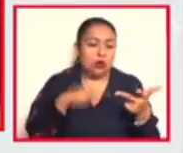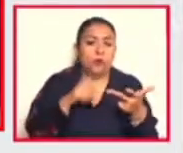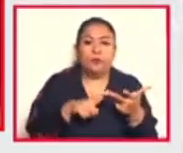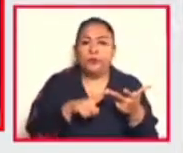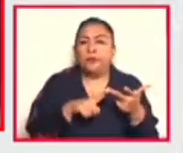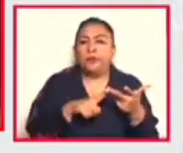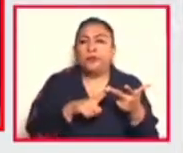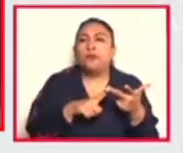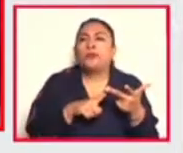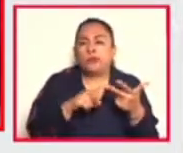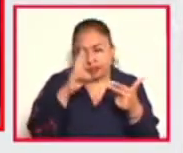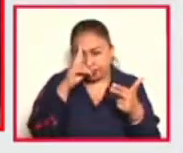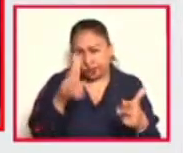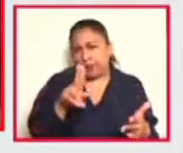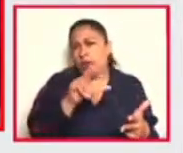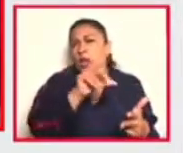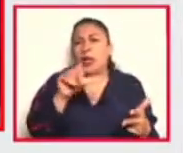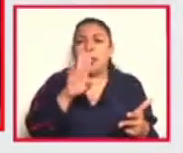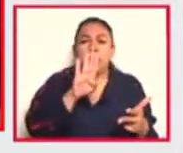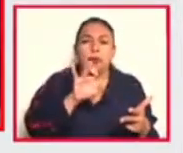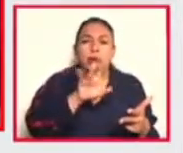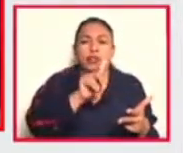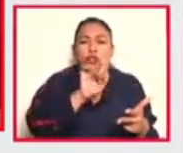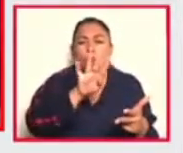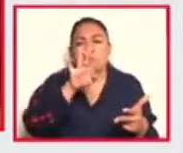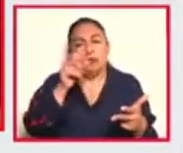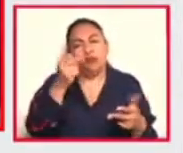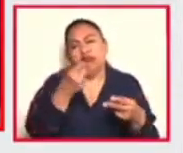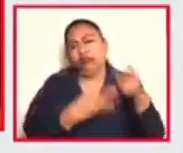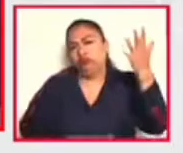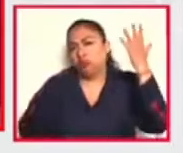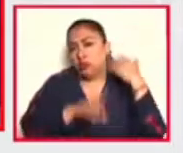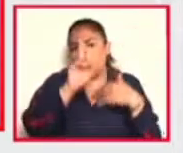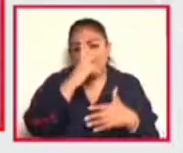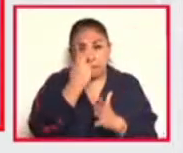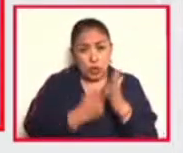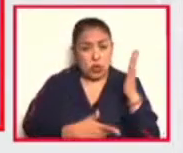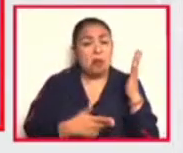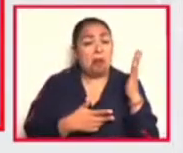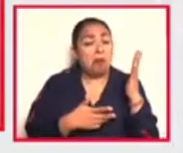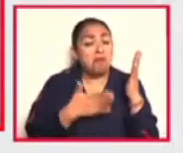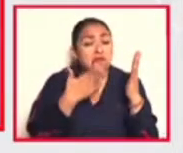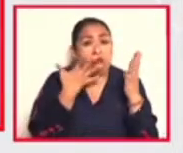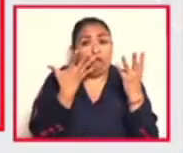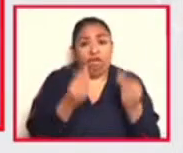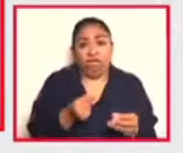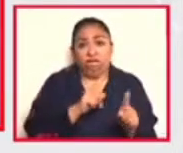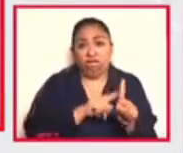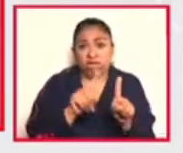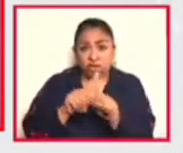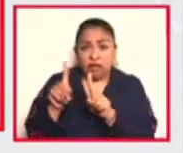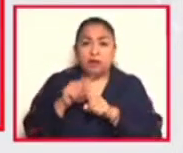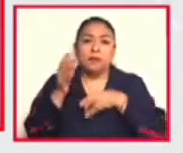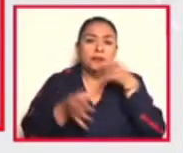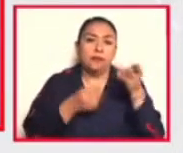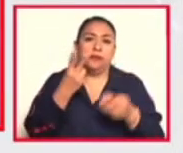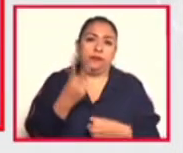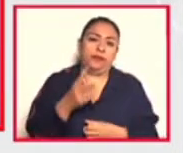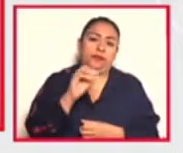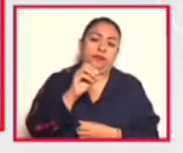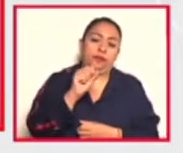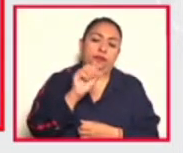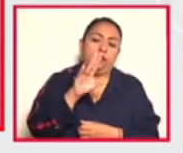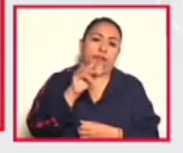homenajes a Beethoven, en fin, la verdad es que una programación bastante vasta. Noticias 22, Óscar